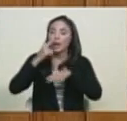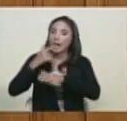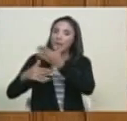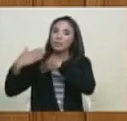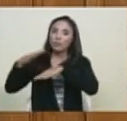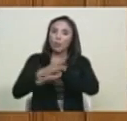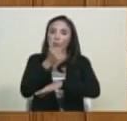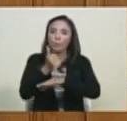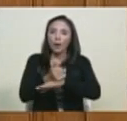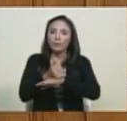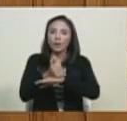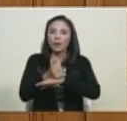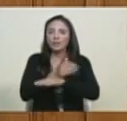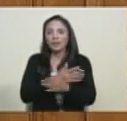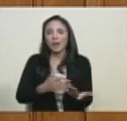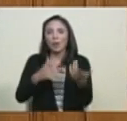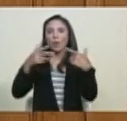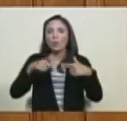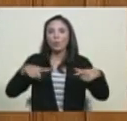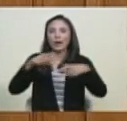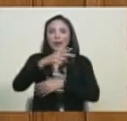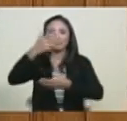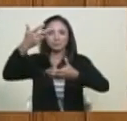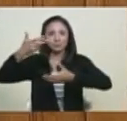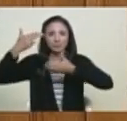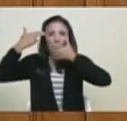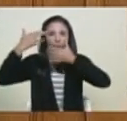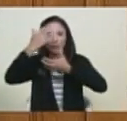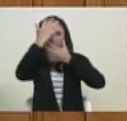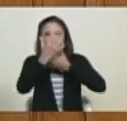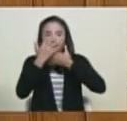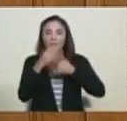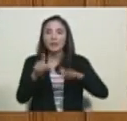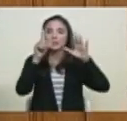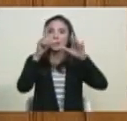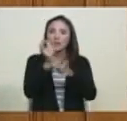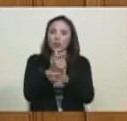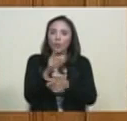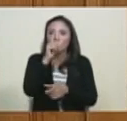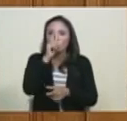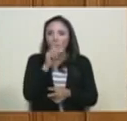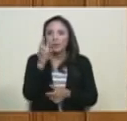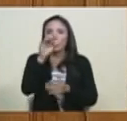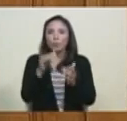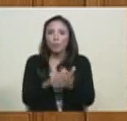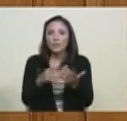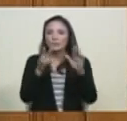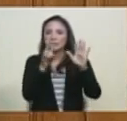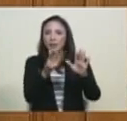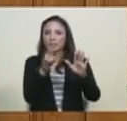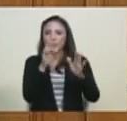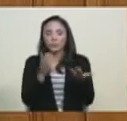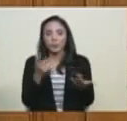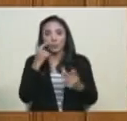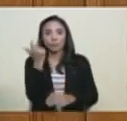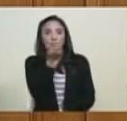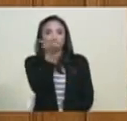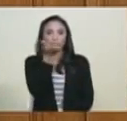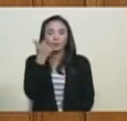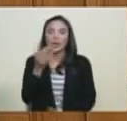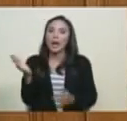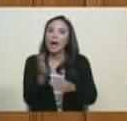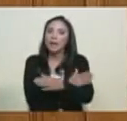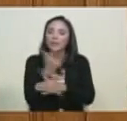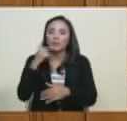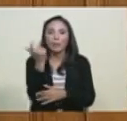fuerte Paramacay del 6 de agosto del año 2017. Ya estaba solicitado, ya estaba buscado por haber participado